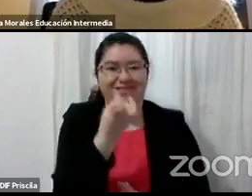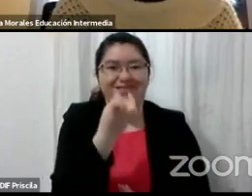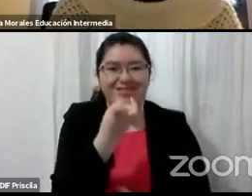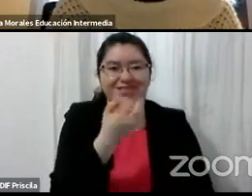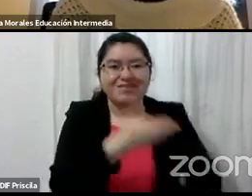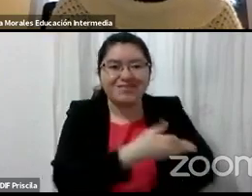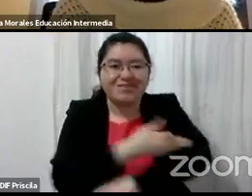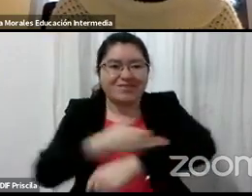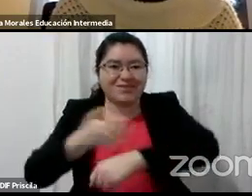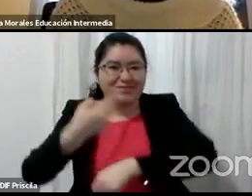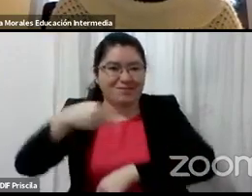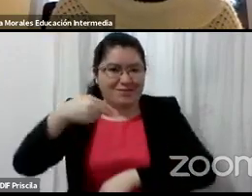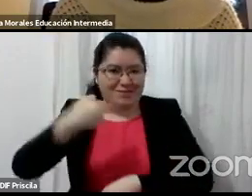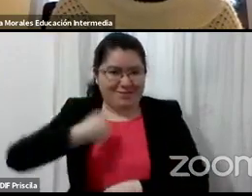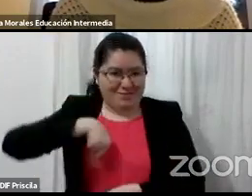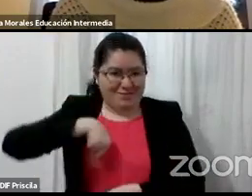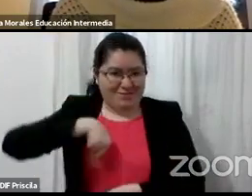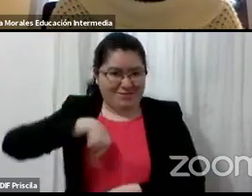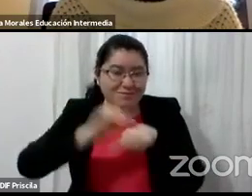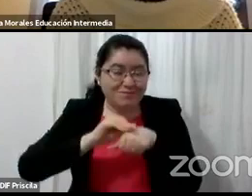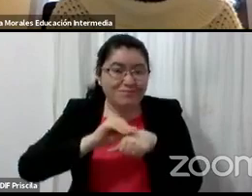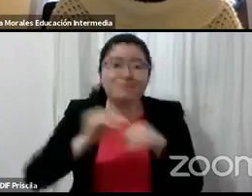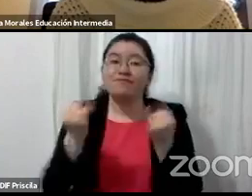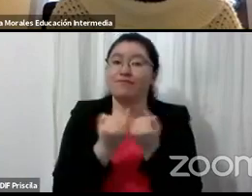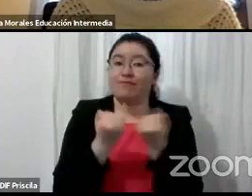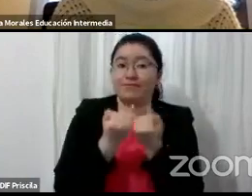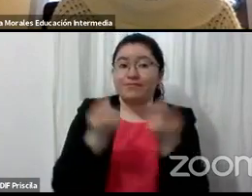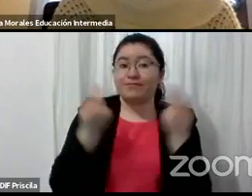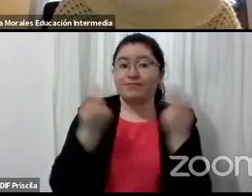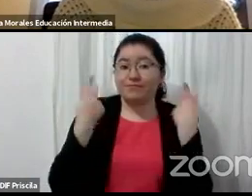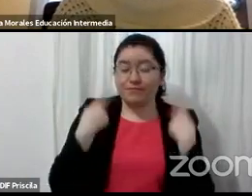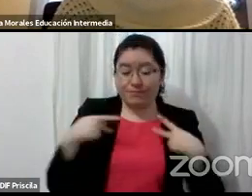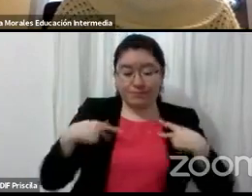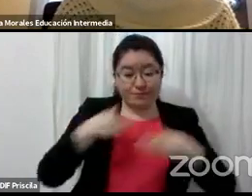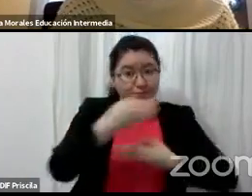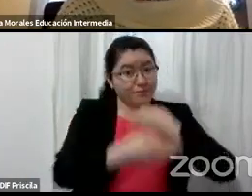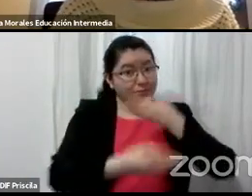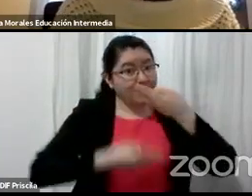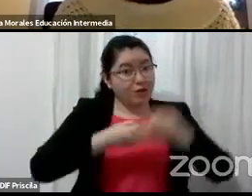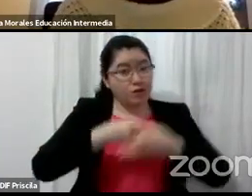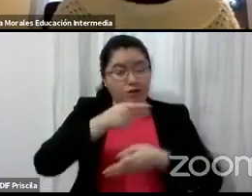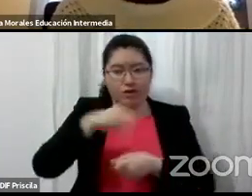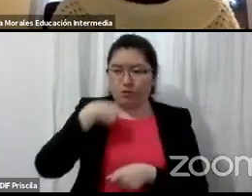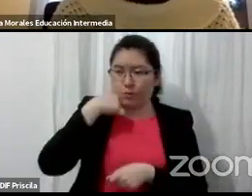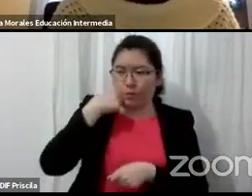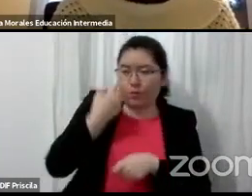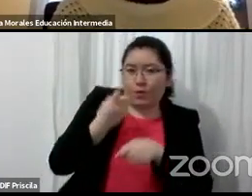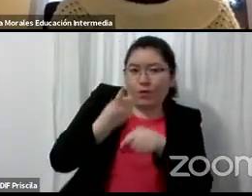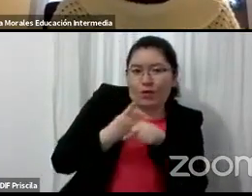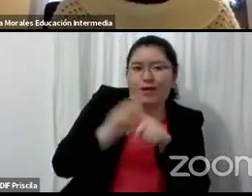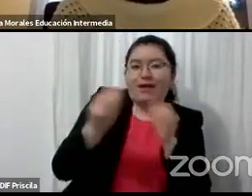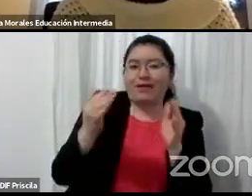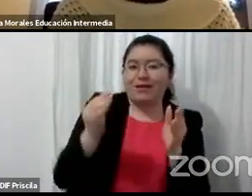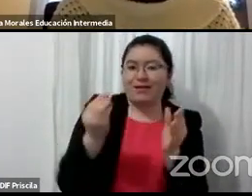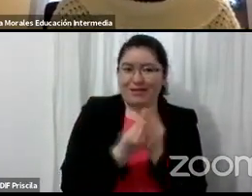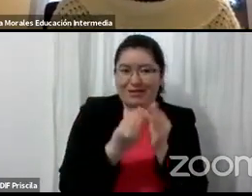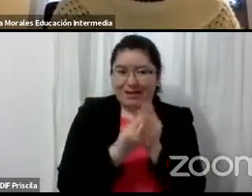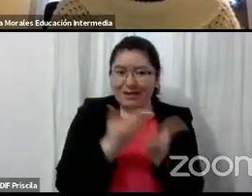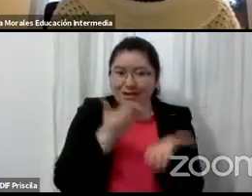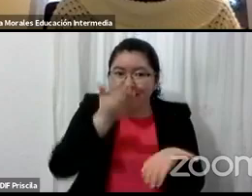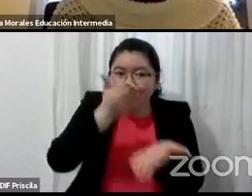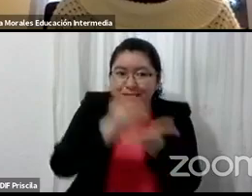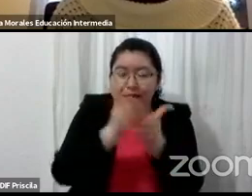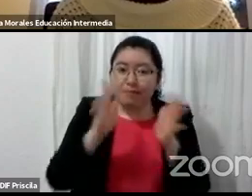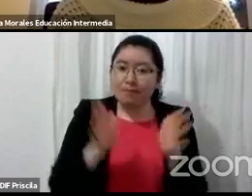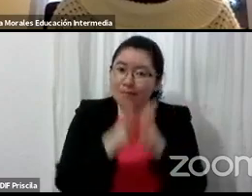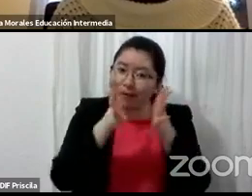considerando a todas las personas que van a compartir ese espacio y que tienen la voluntad de participar en esa clase, y